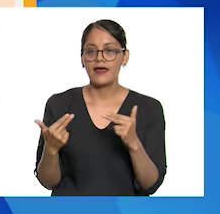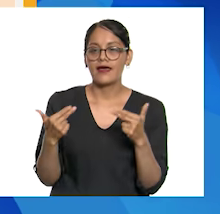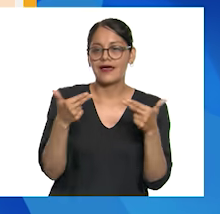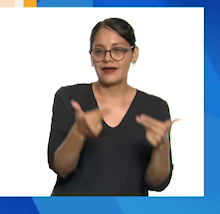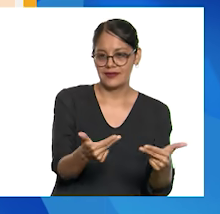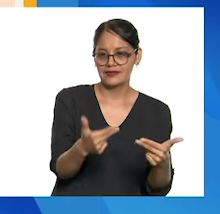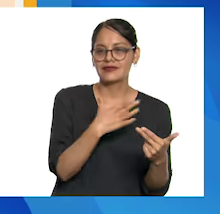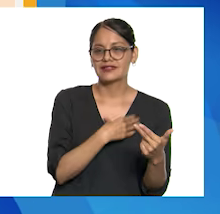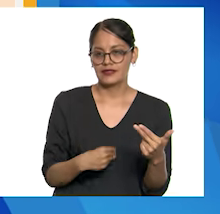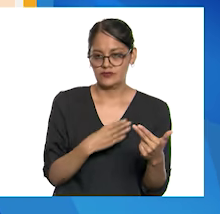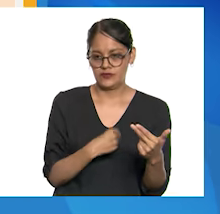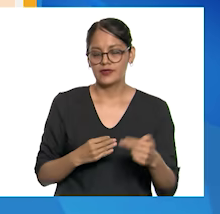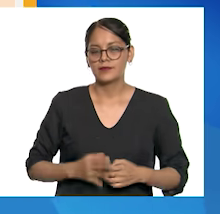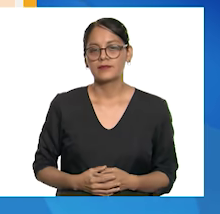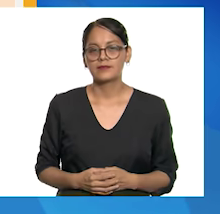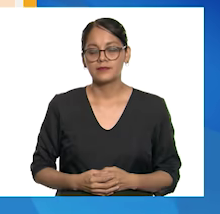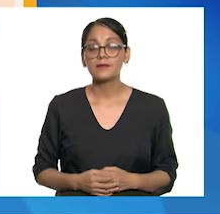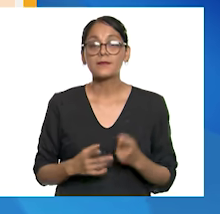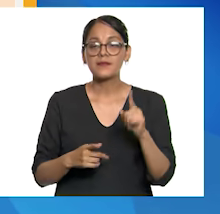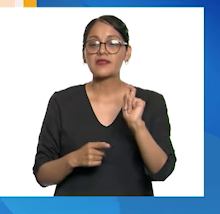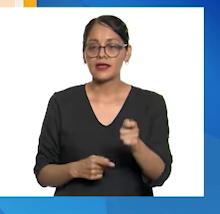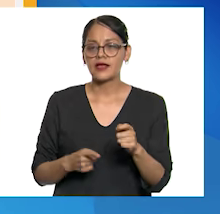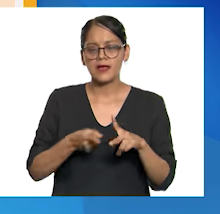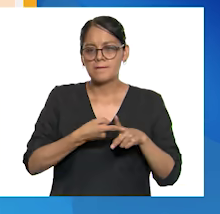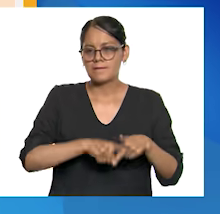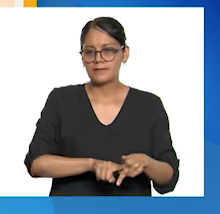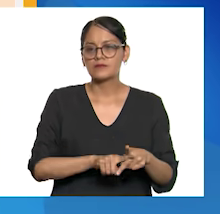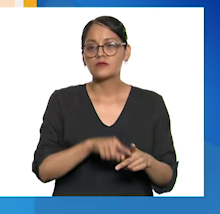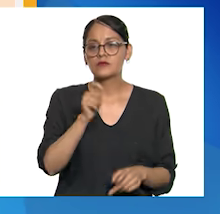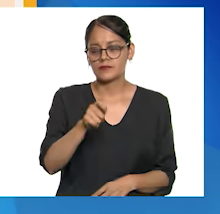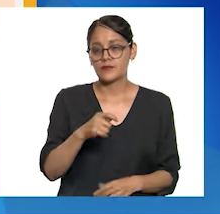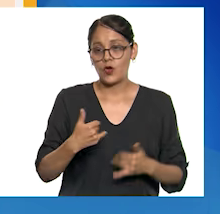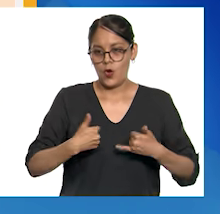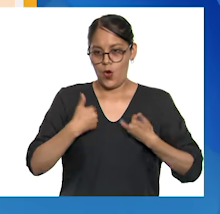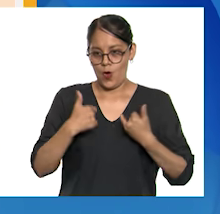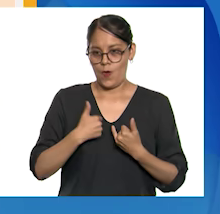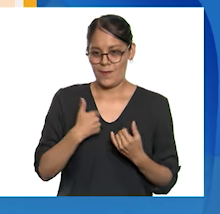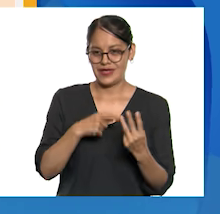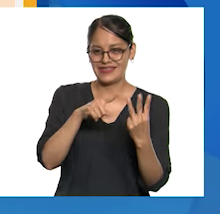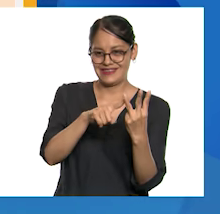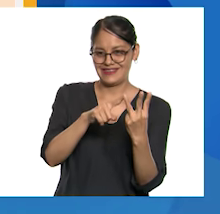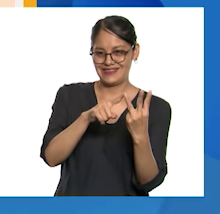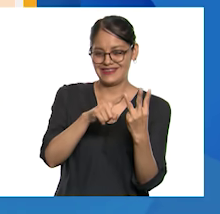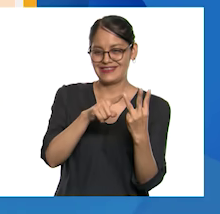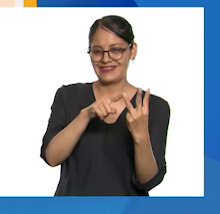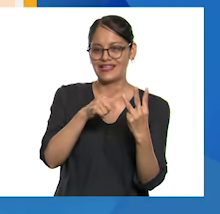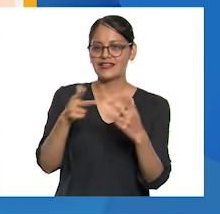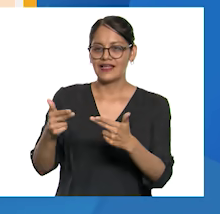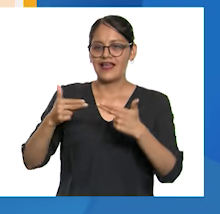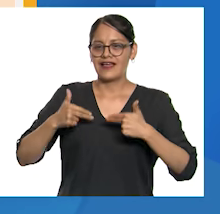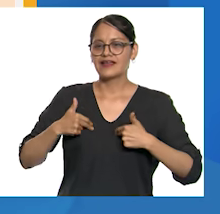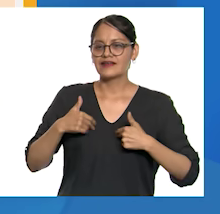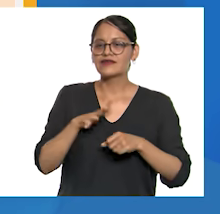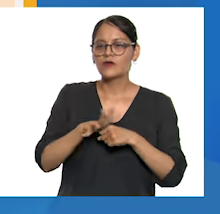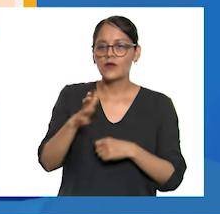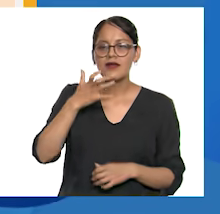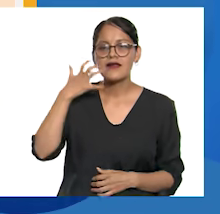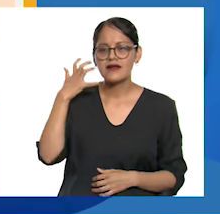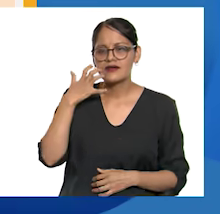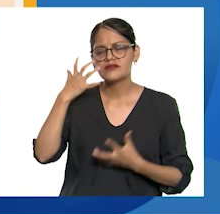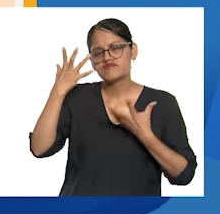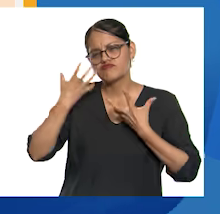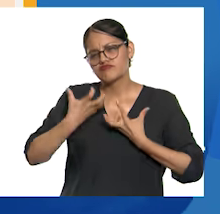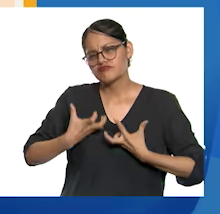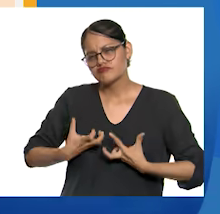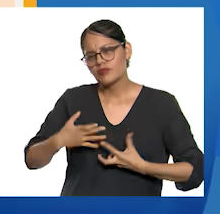a sus hijos y entonces lo que sucede al principio en el cuento es que un joven recibe de herencia a un gato y se siente